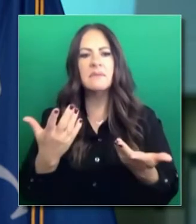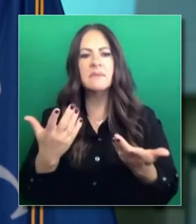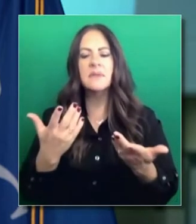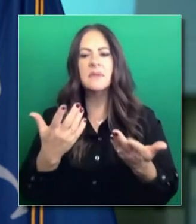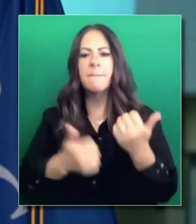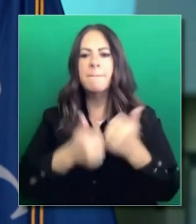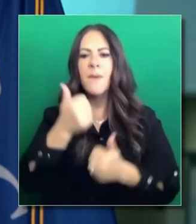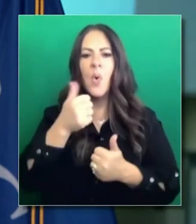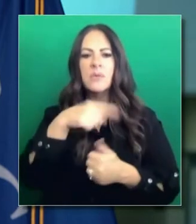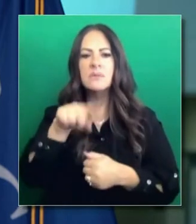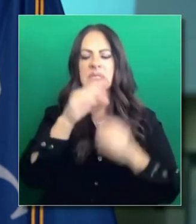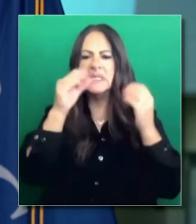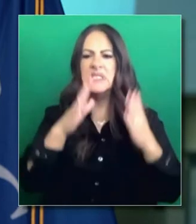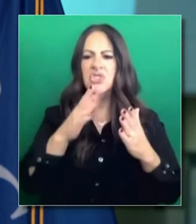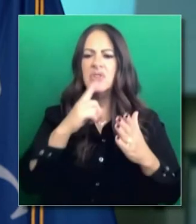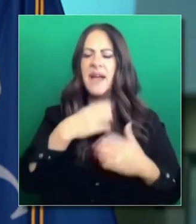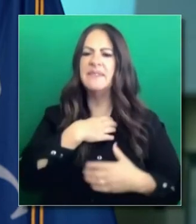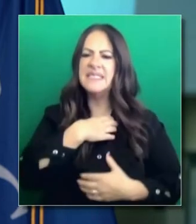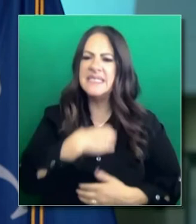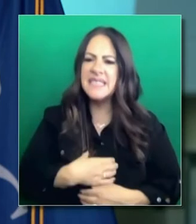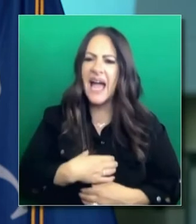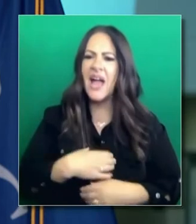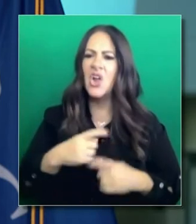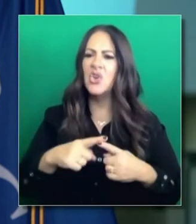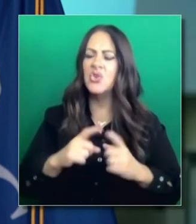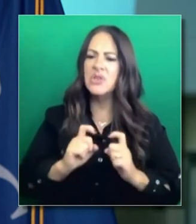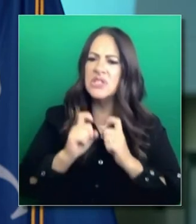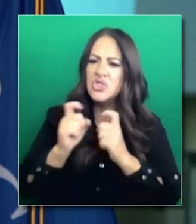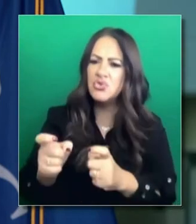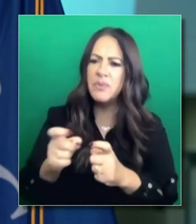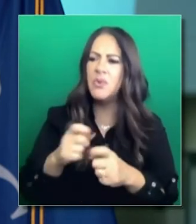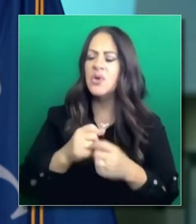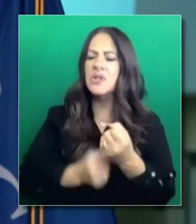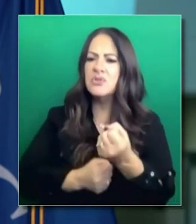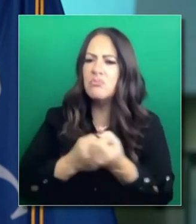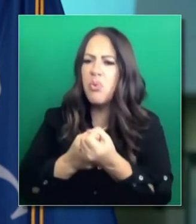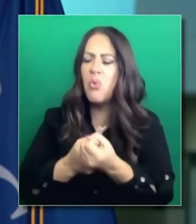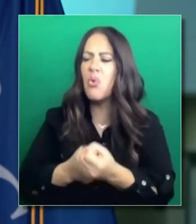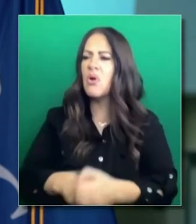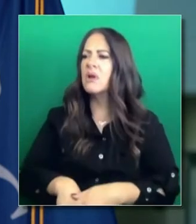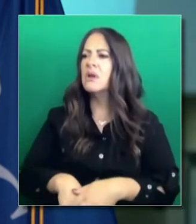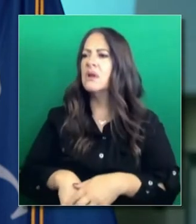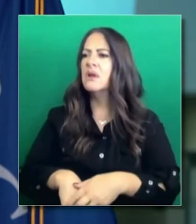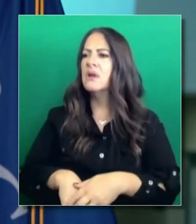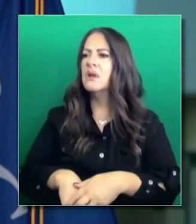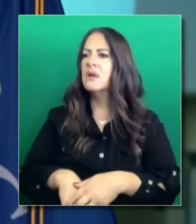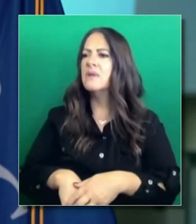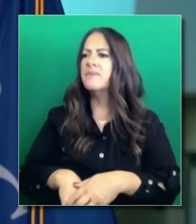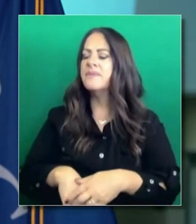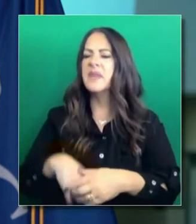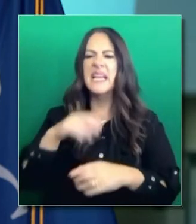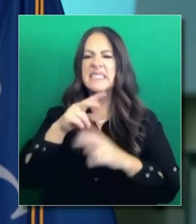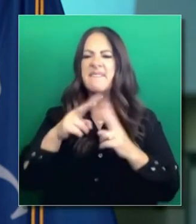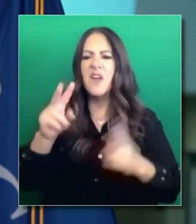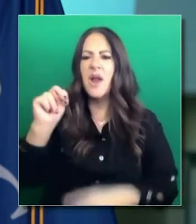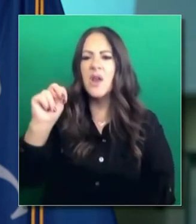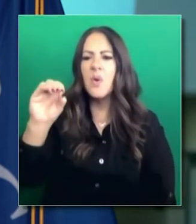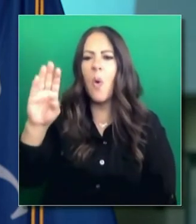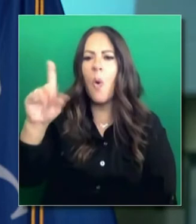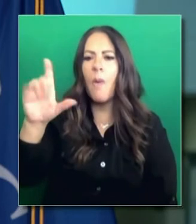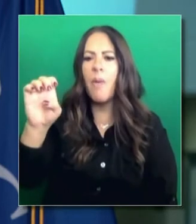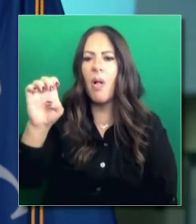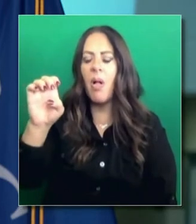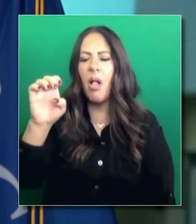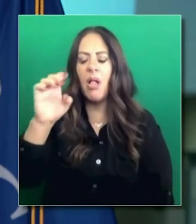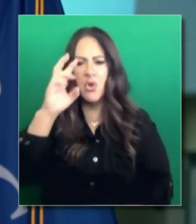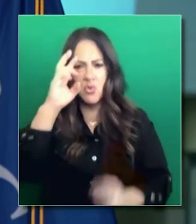contribuir, ese deseo de dar servicio, de contribuir a la comunidad que define esta profesión extraordinariamente